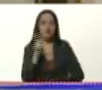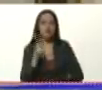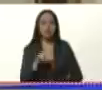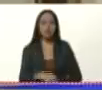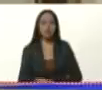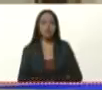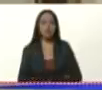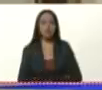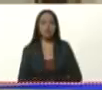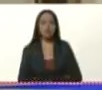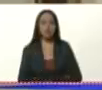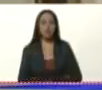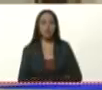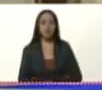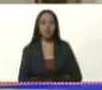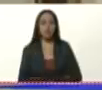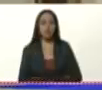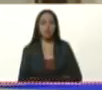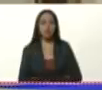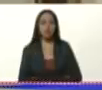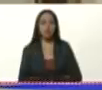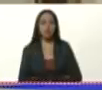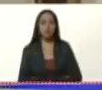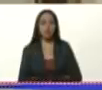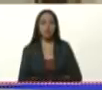12.000, y un altísimo